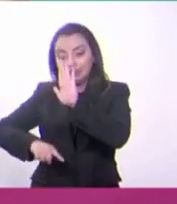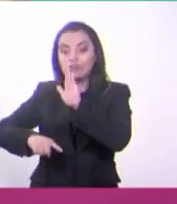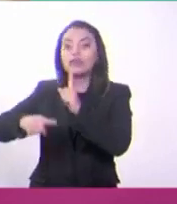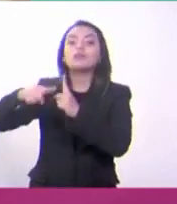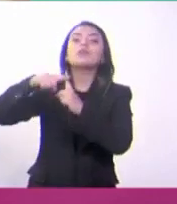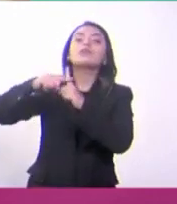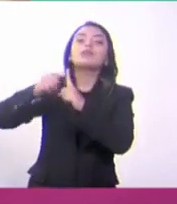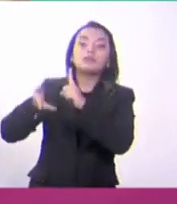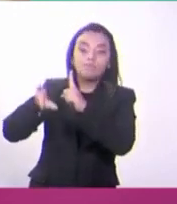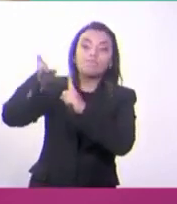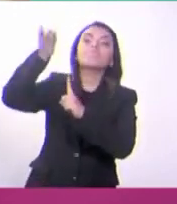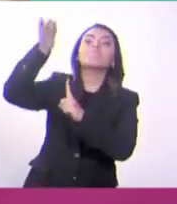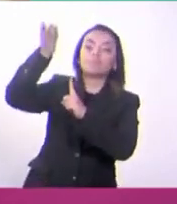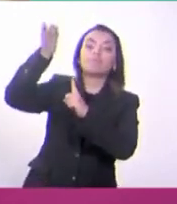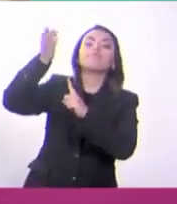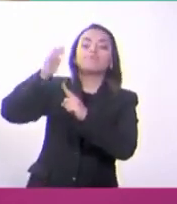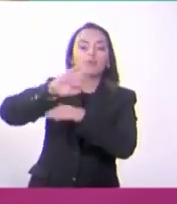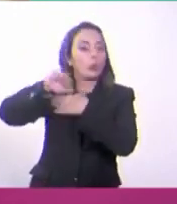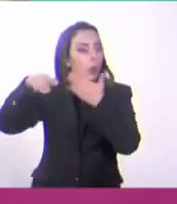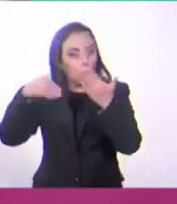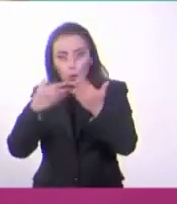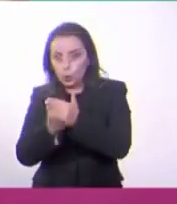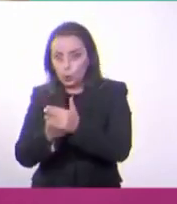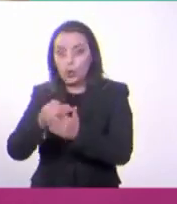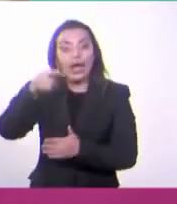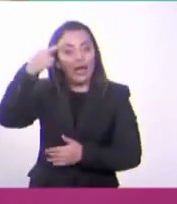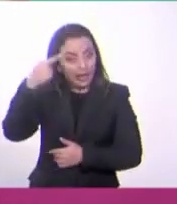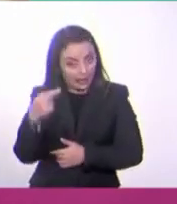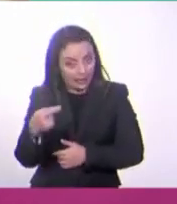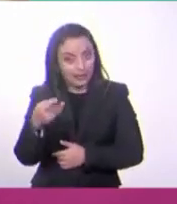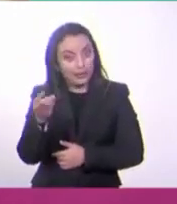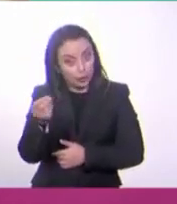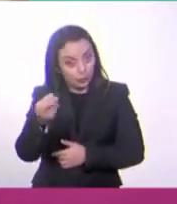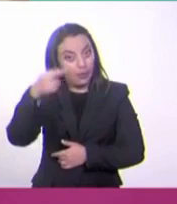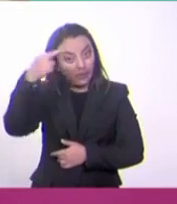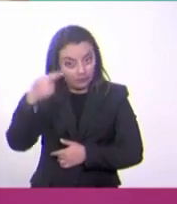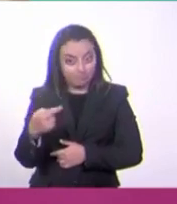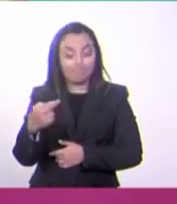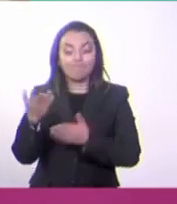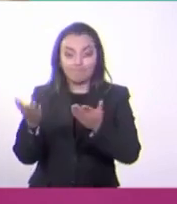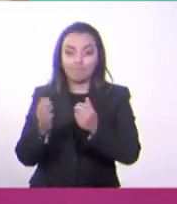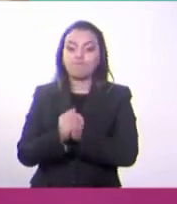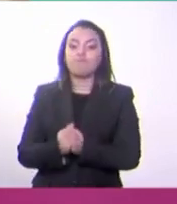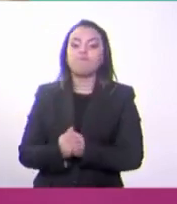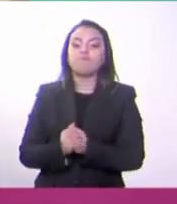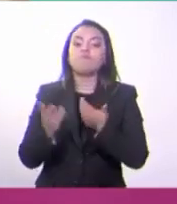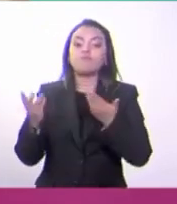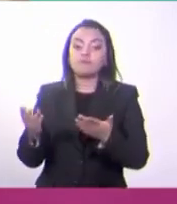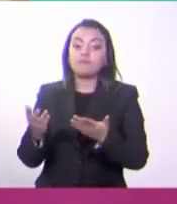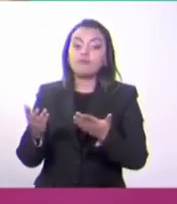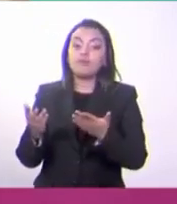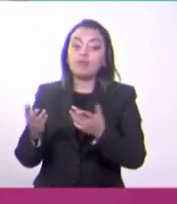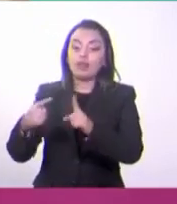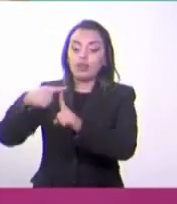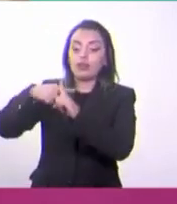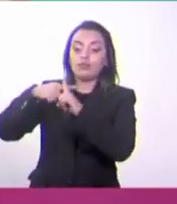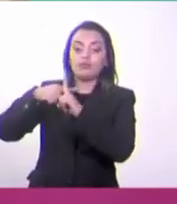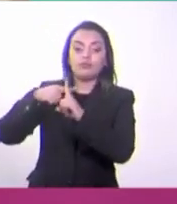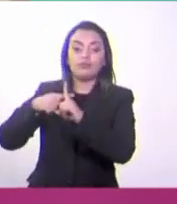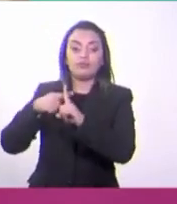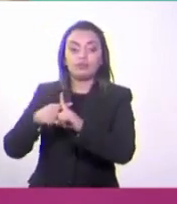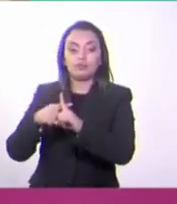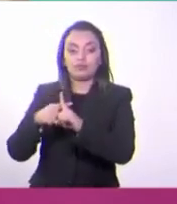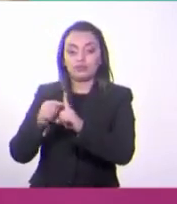Sería, es el eje Y. muy bien, los positivos y los negativos. Ujú. Sucede que para los